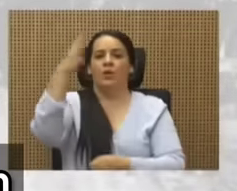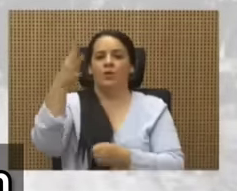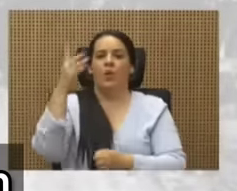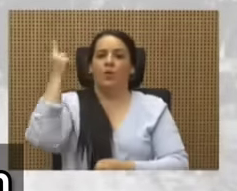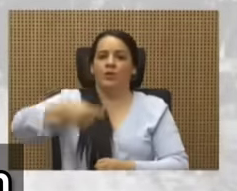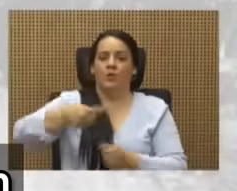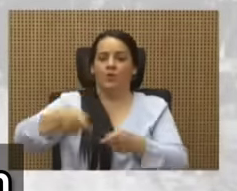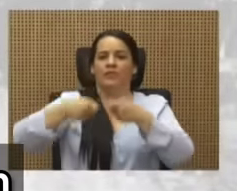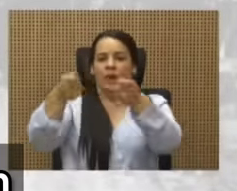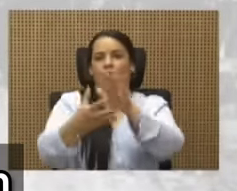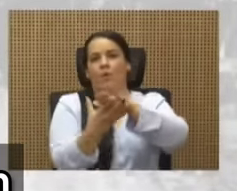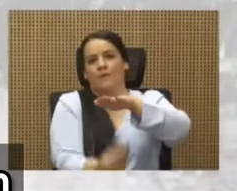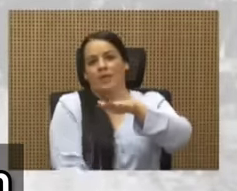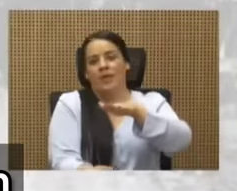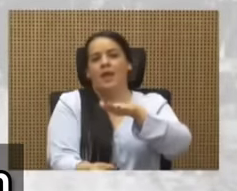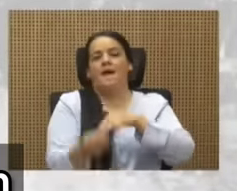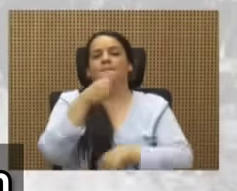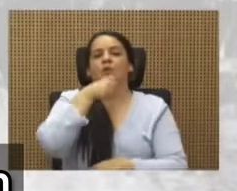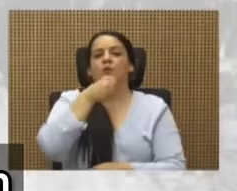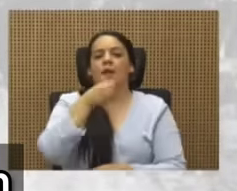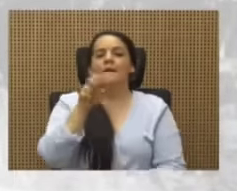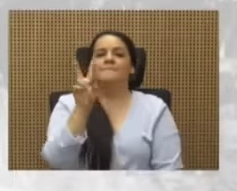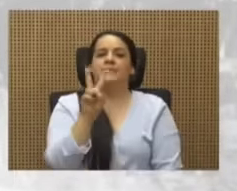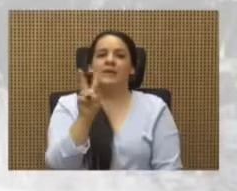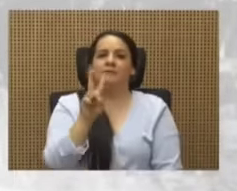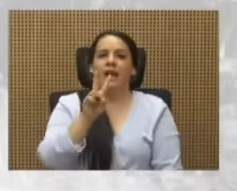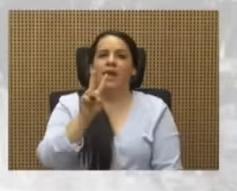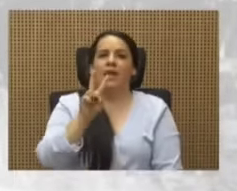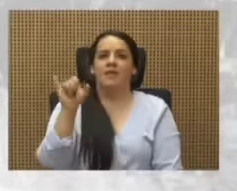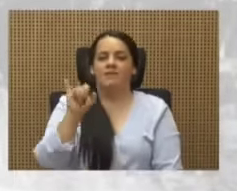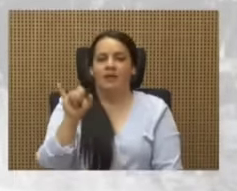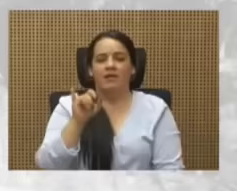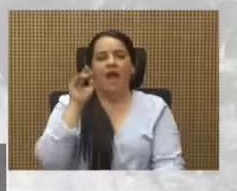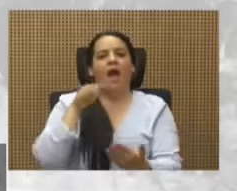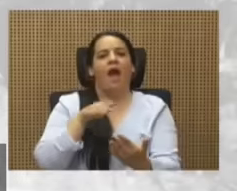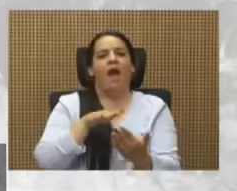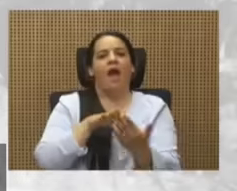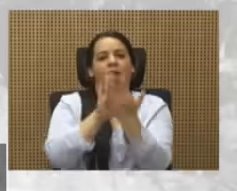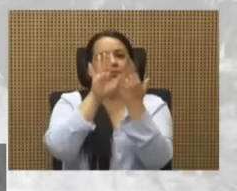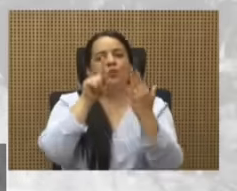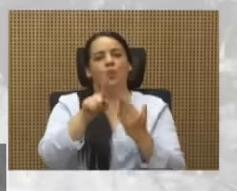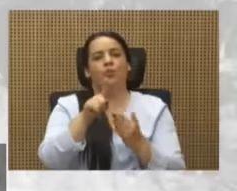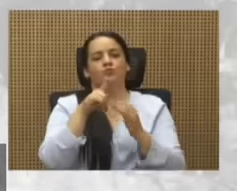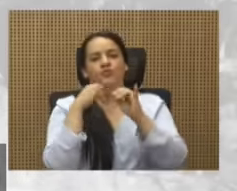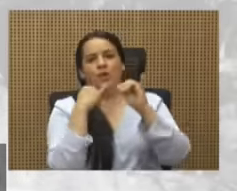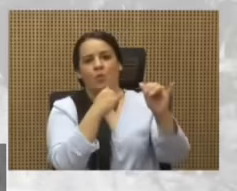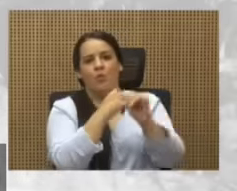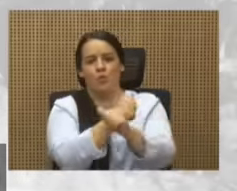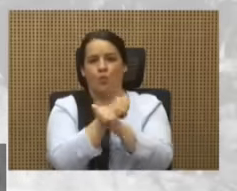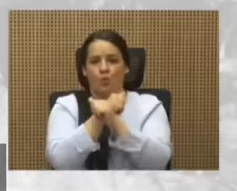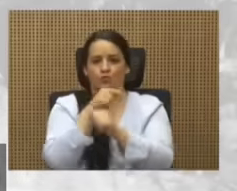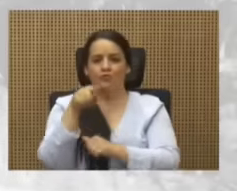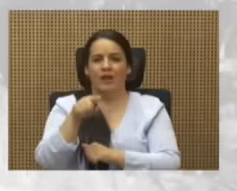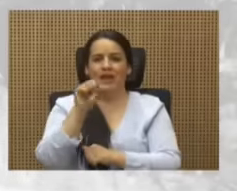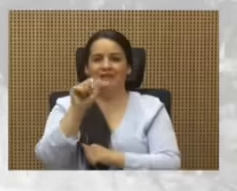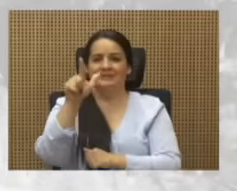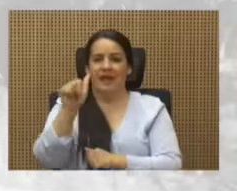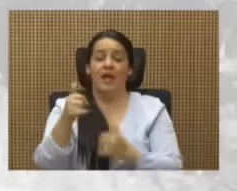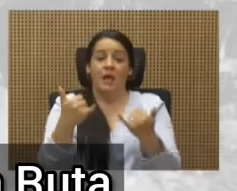a la periodista Vilma Ibarra tras un recurso ante la sala. Y ahí los papelitos empezaron a